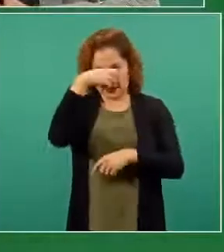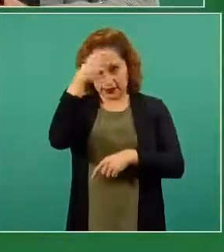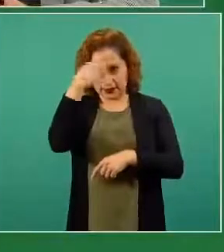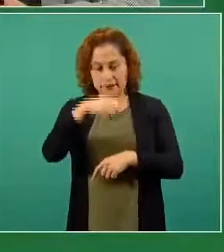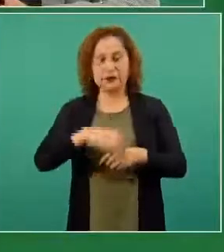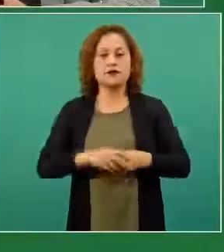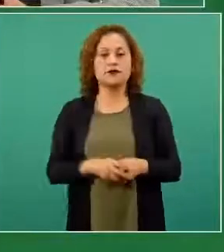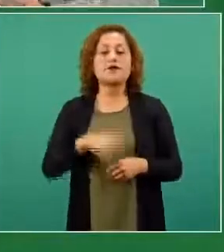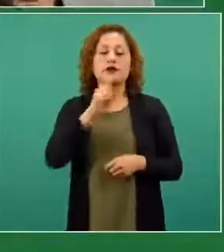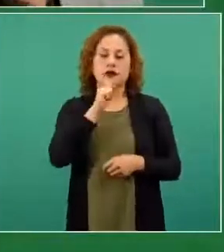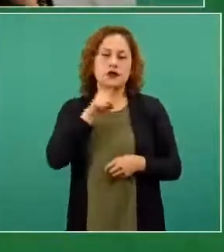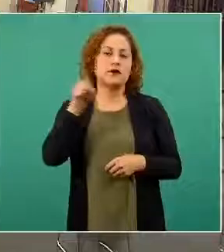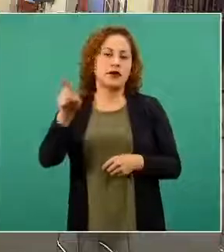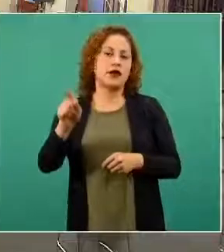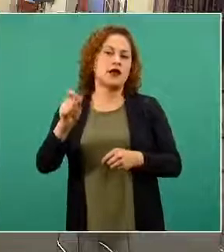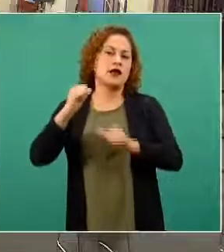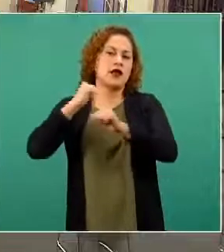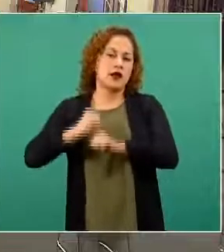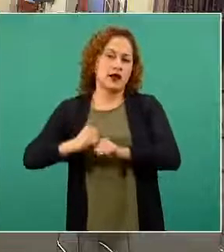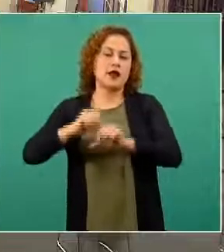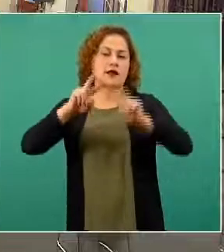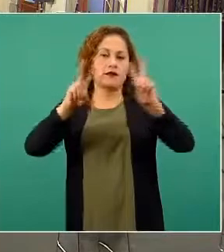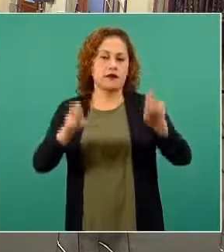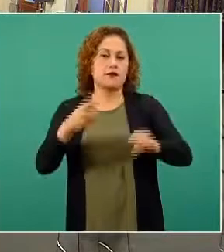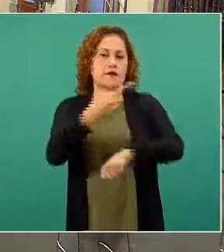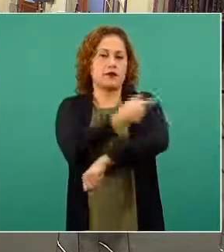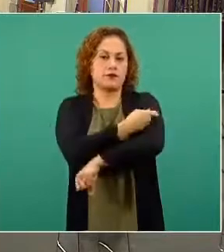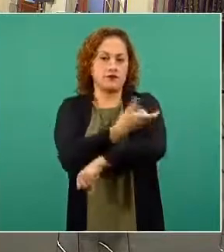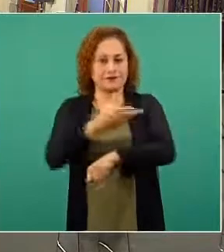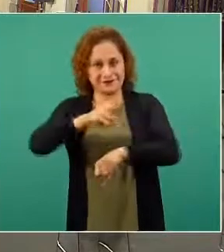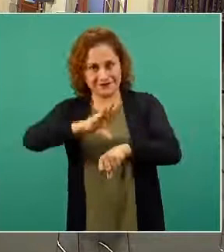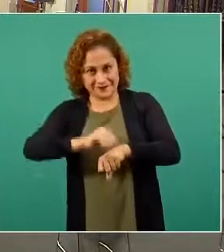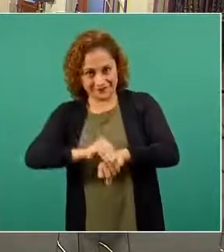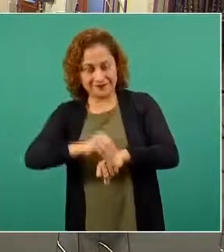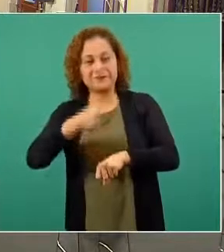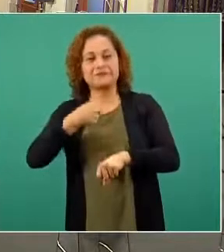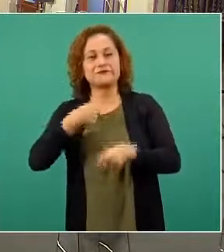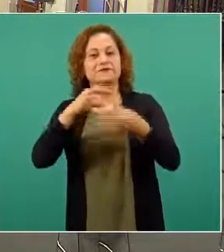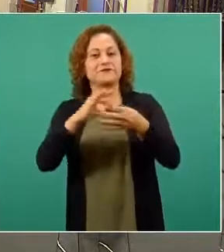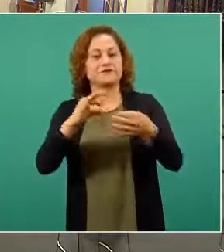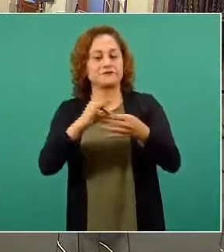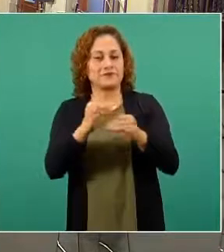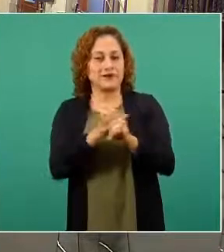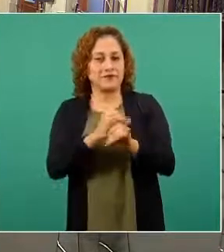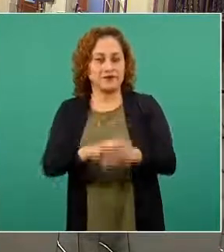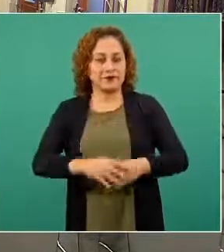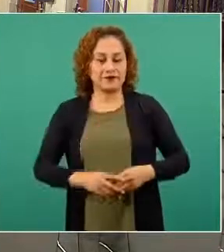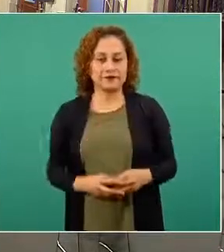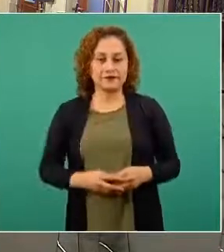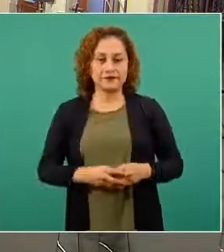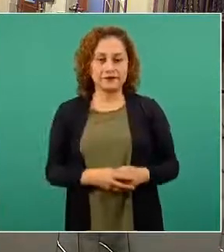brindará la parte de vacunación. Entonces, con permiso, voy a brindar los datos del día de hoy.